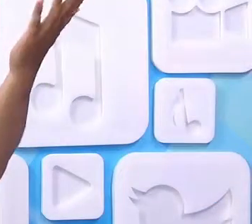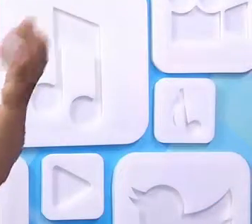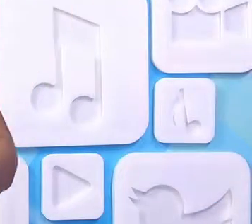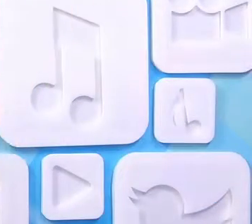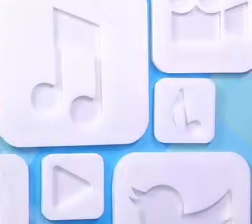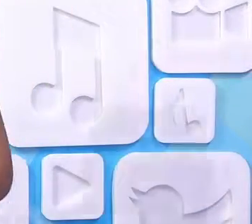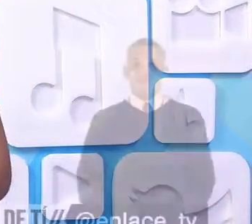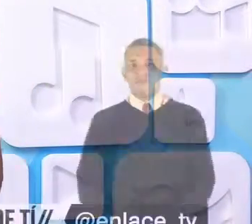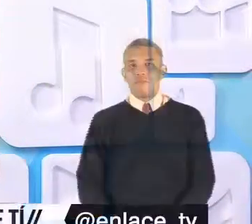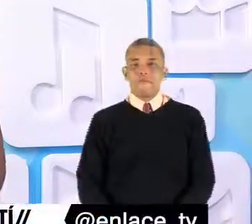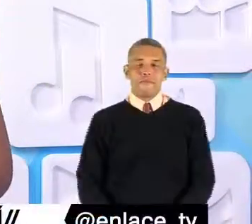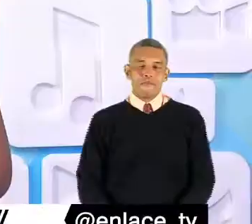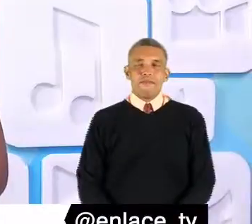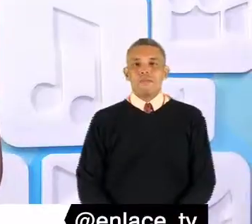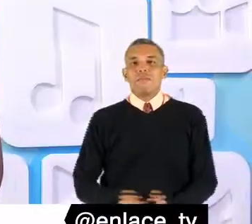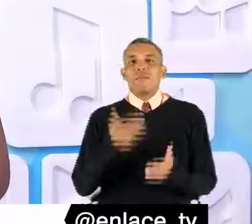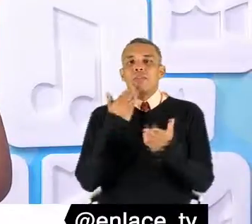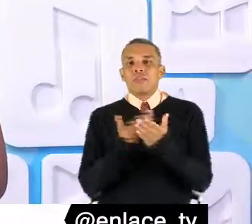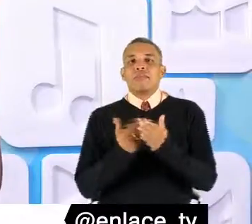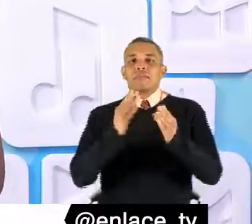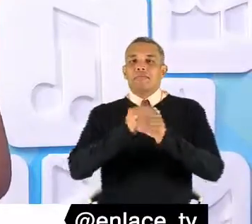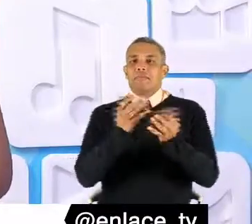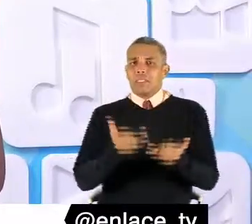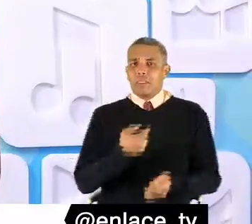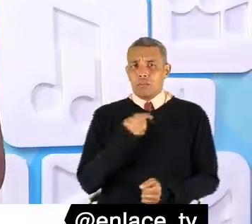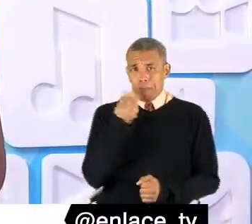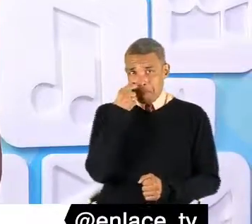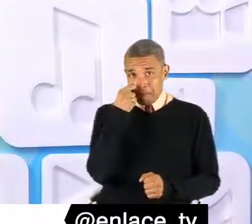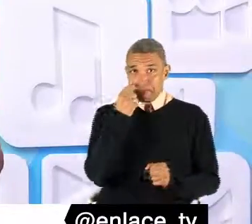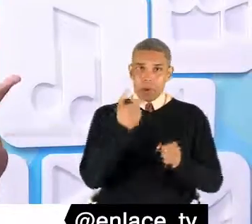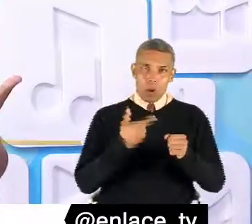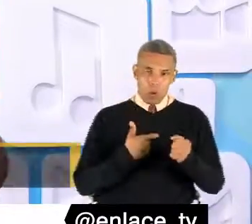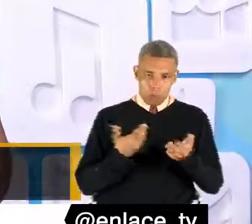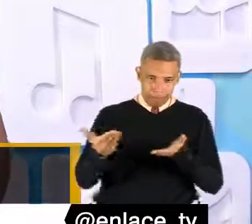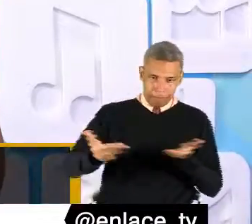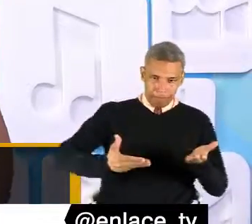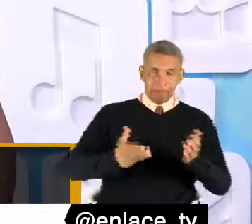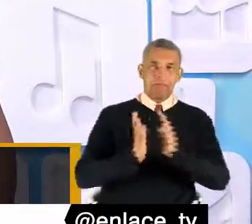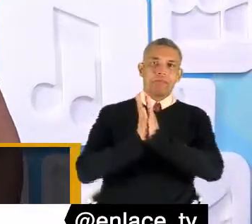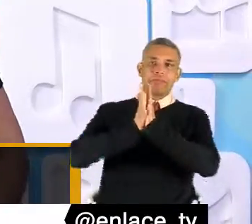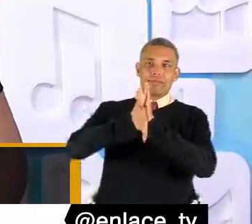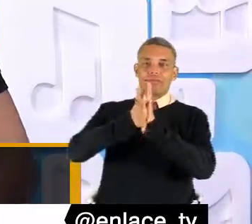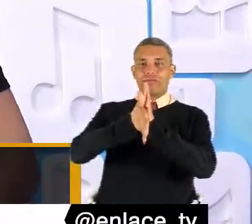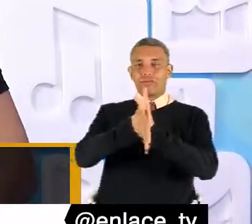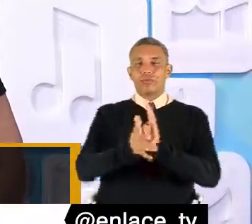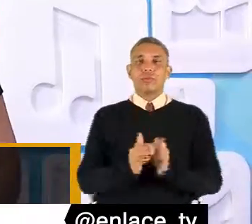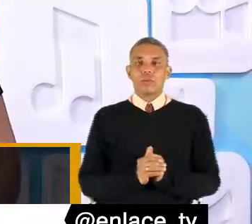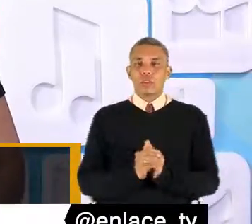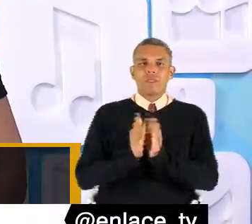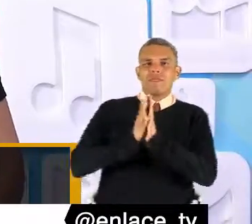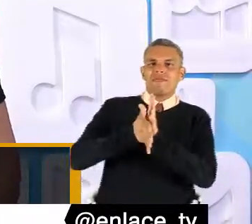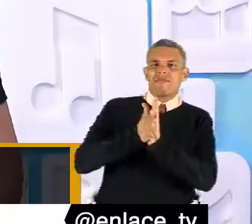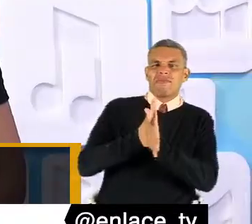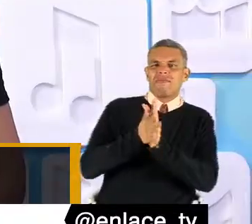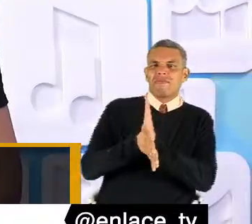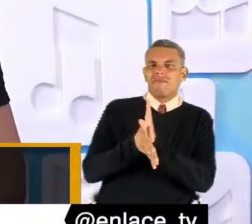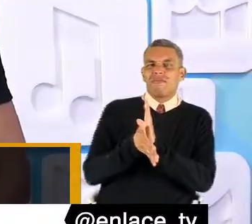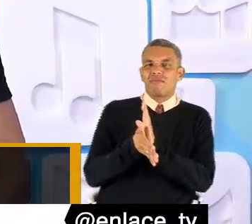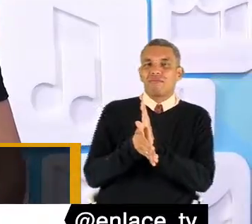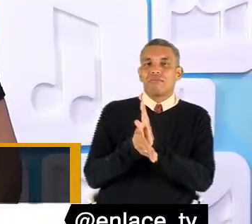Hola, feliz noche para todos. Bienvenidos en la mira de Enlace Noticias. Inicio en esta oportunidad contándoles que con